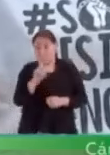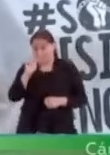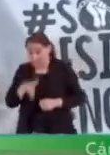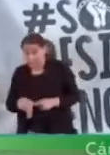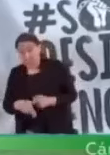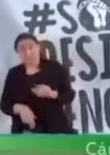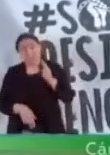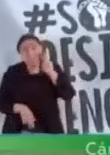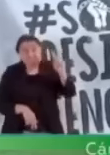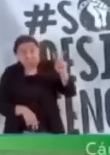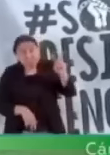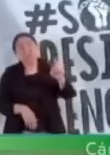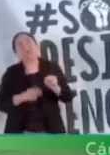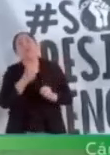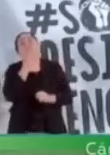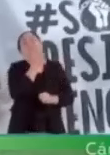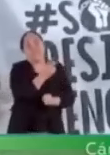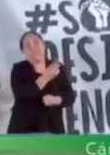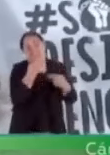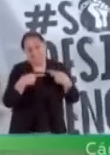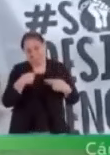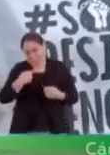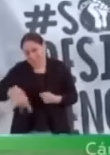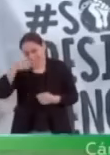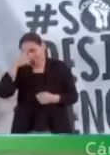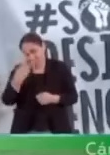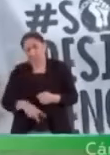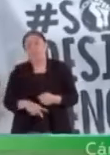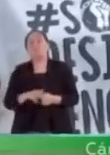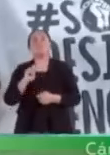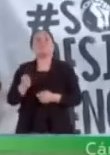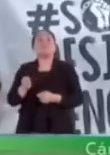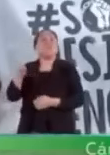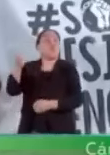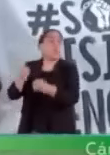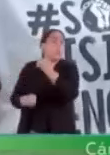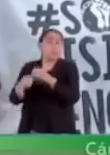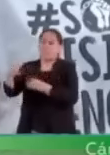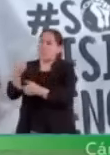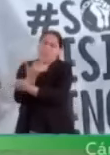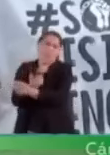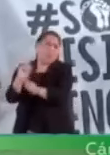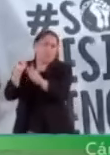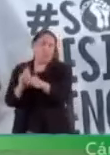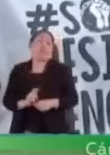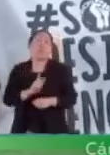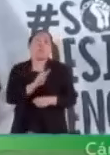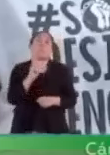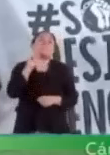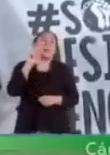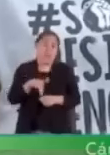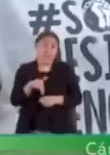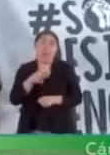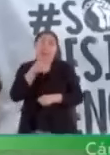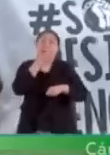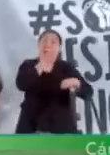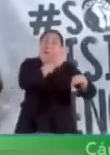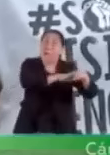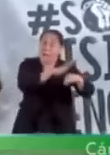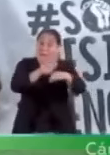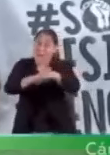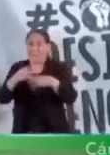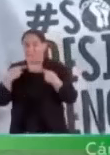se resistieron a modificar en 2022. Yo sé que es muy difícil entender esta cruda realidad, pero es que eso es lo que pasó.